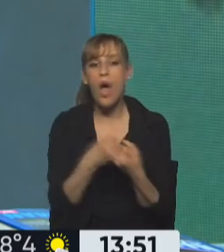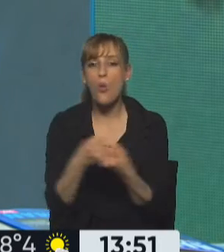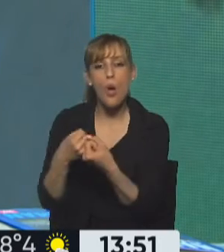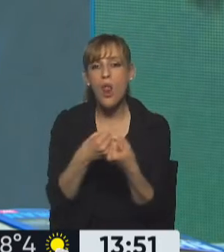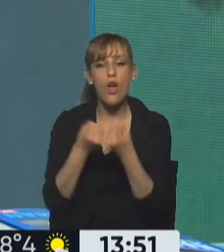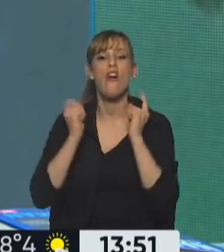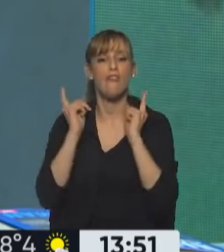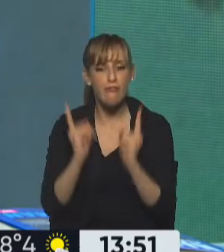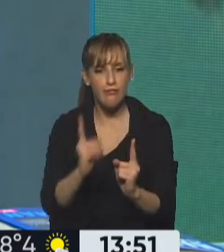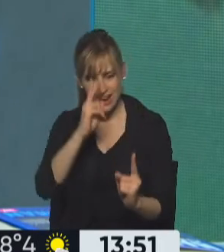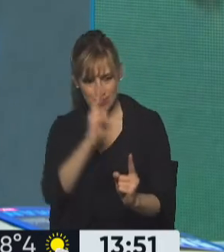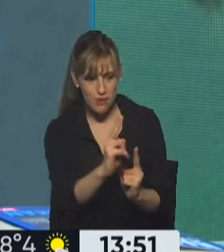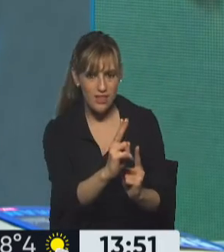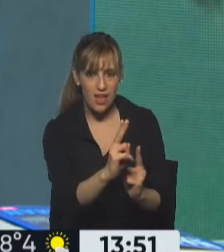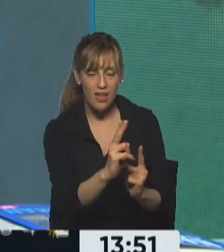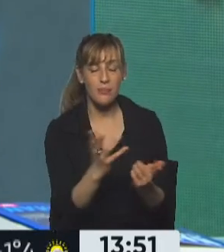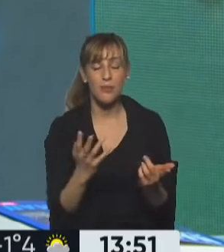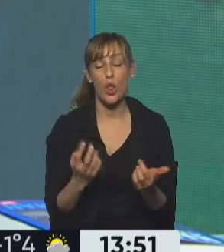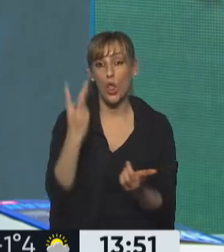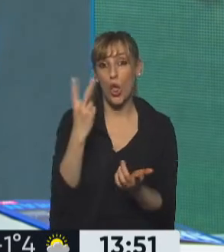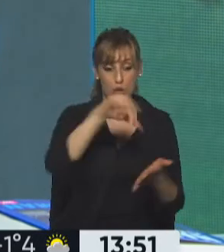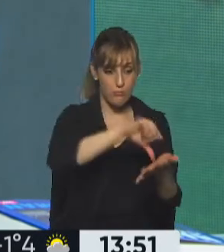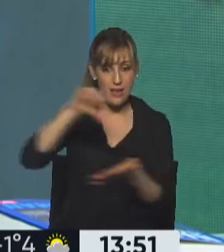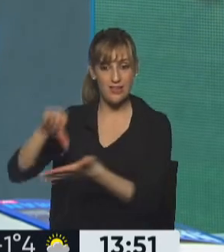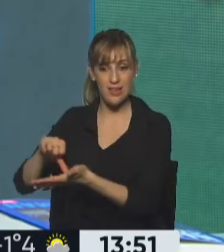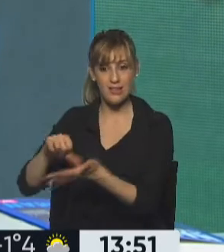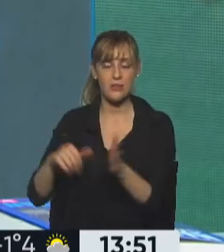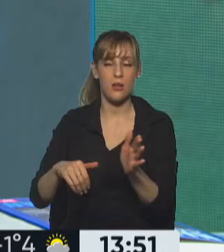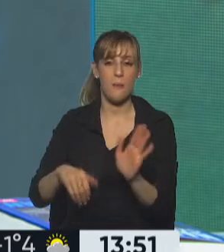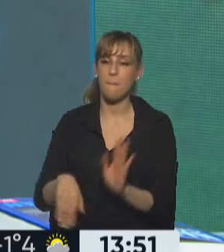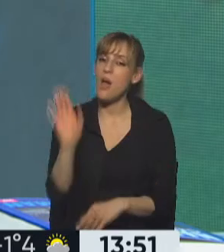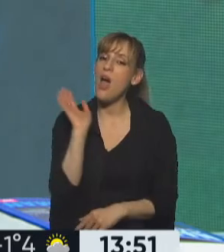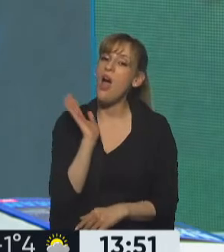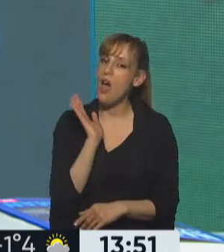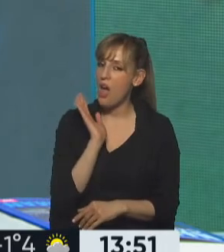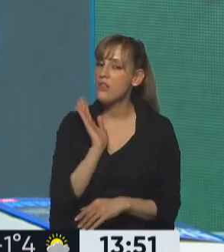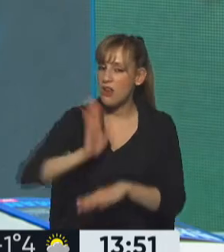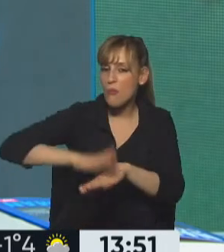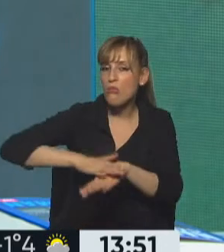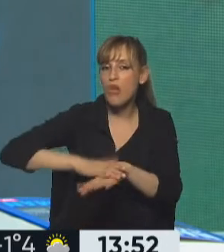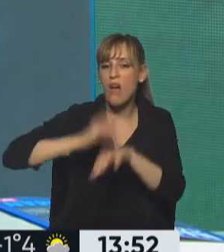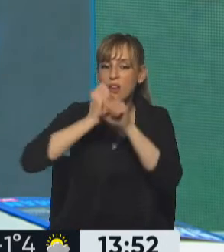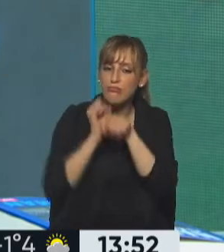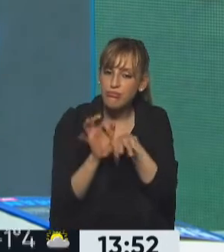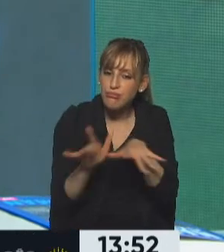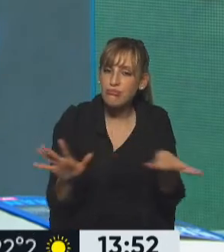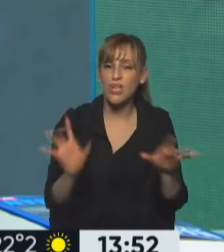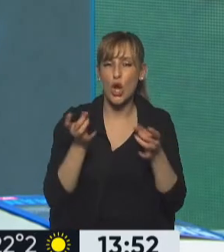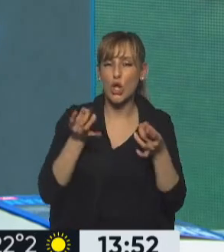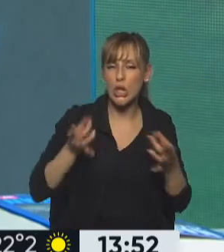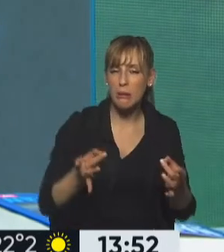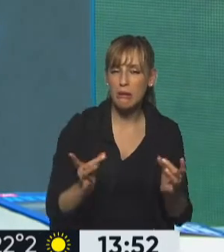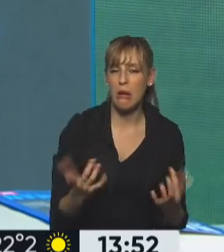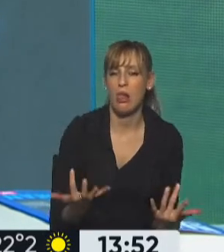a la relación de los dos países, de los dos mayores emisores, ¿no? Que son Estados Unidos y China. Fíjate qué interesante y qué